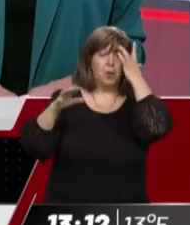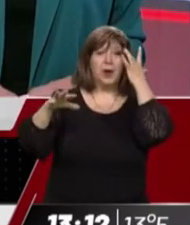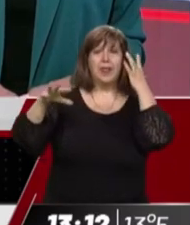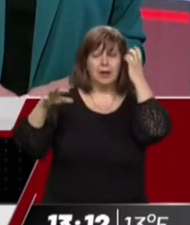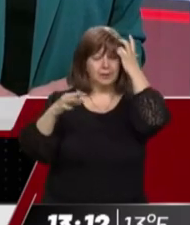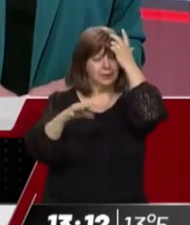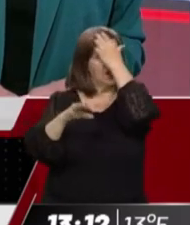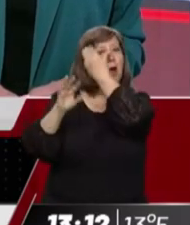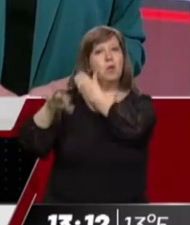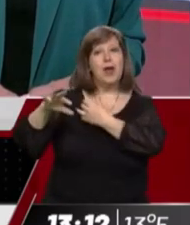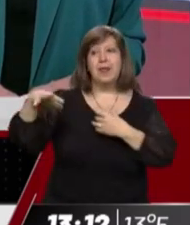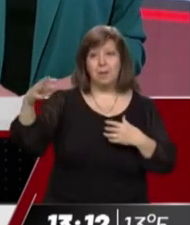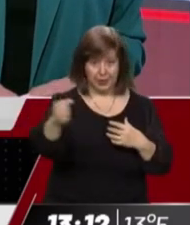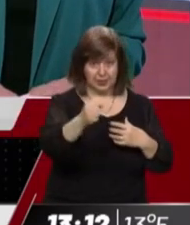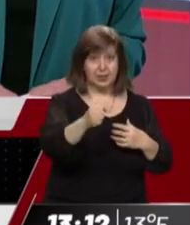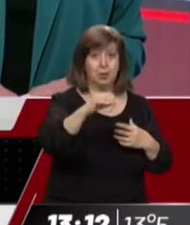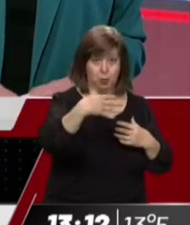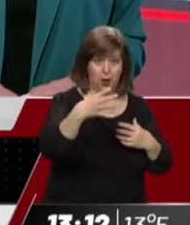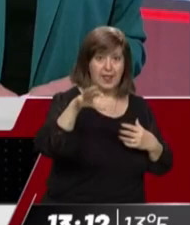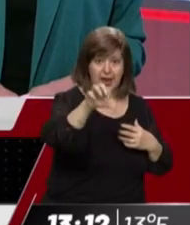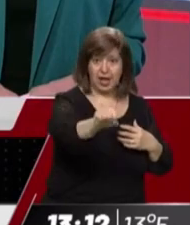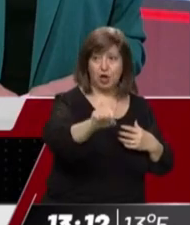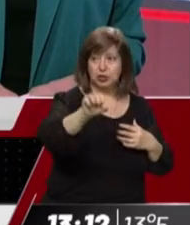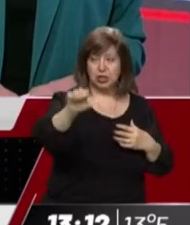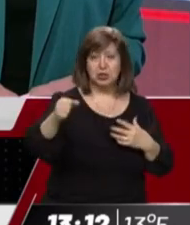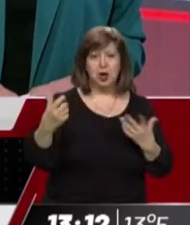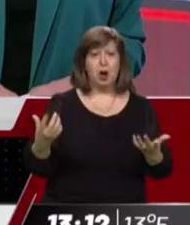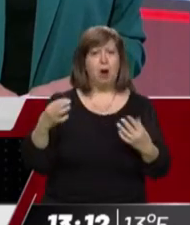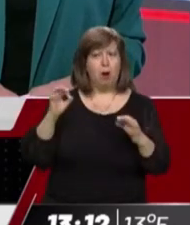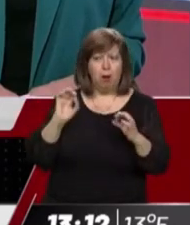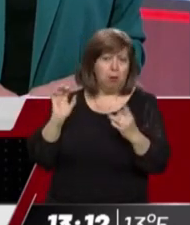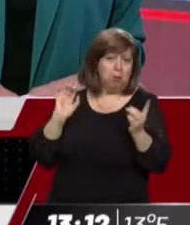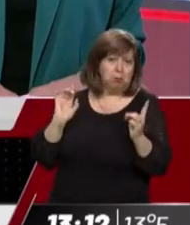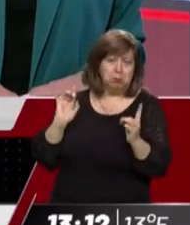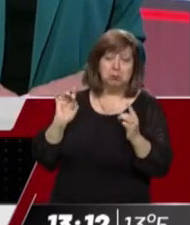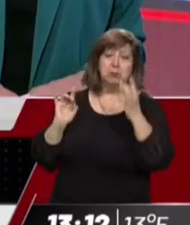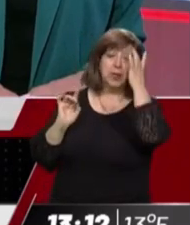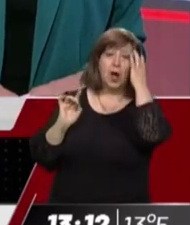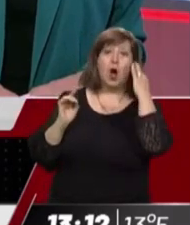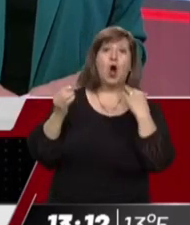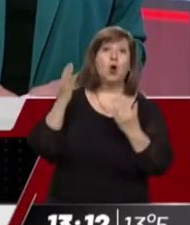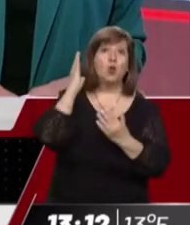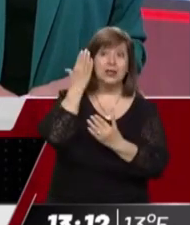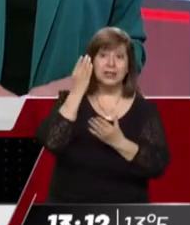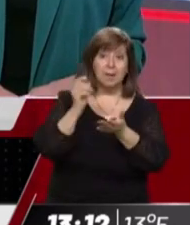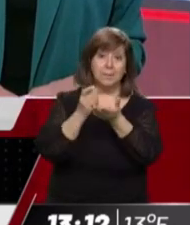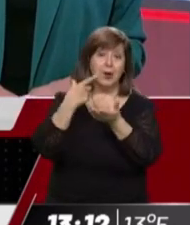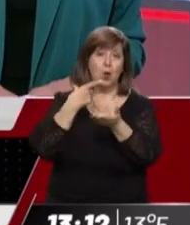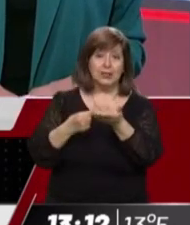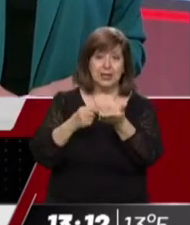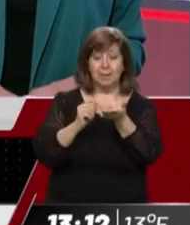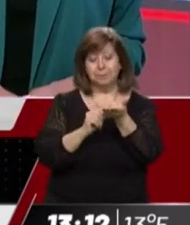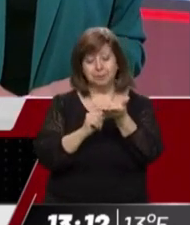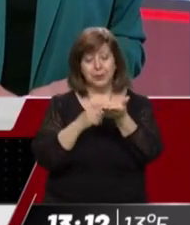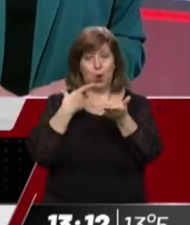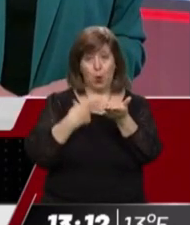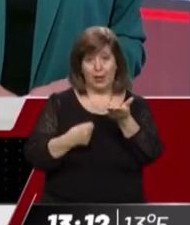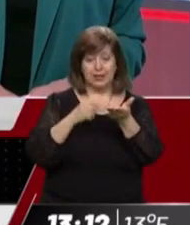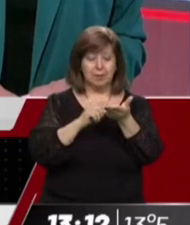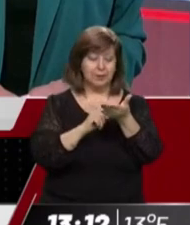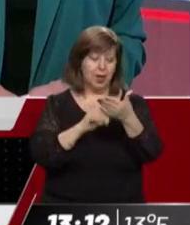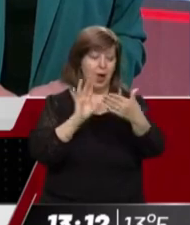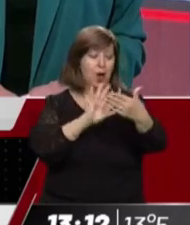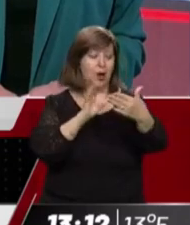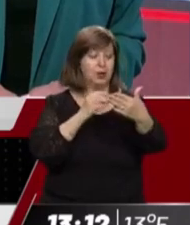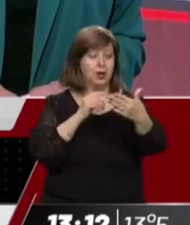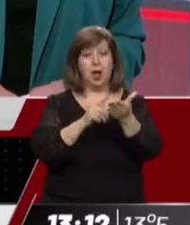se les dice, quienes venden sustancias, que se contactan directamente por WhatsApp con los chicos de 12, 13, 14